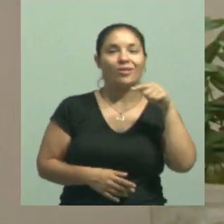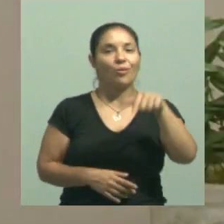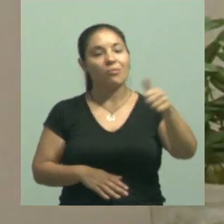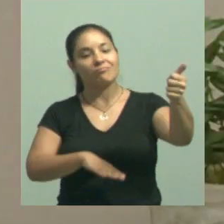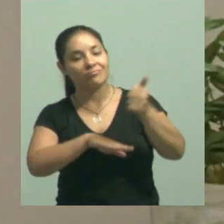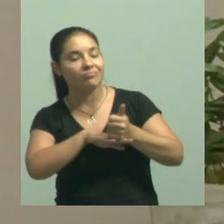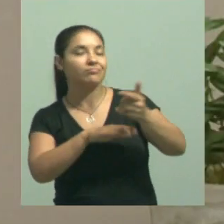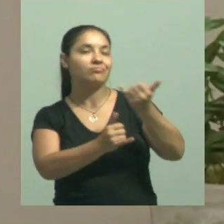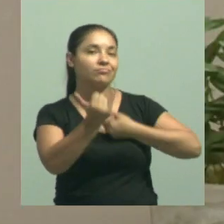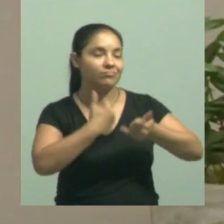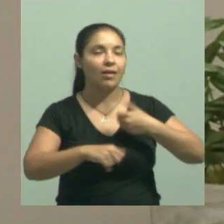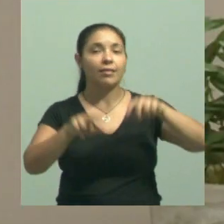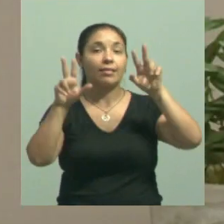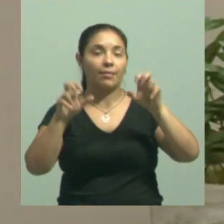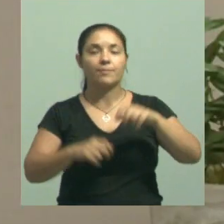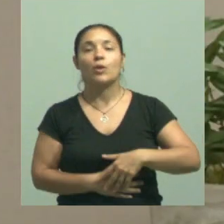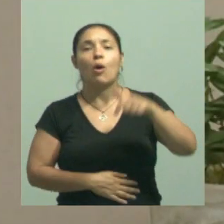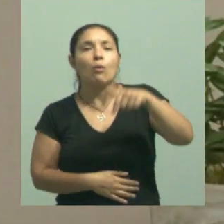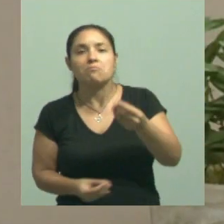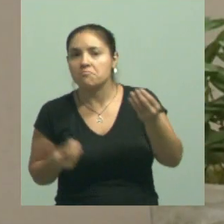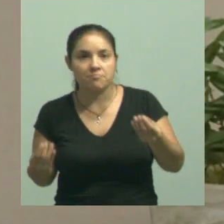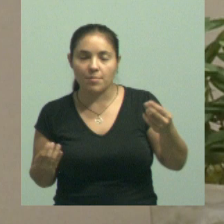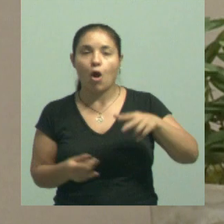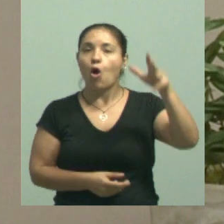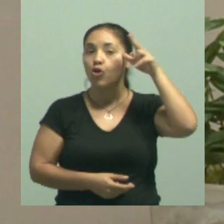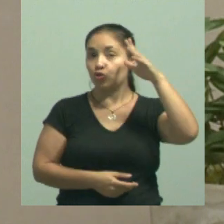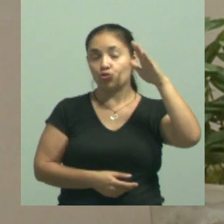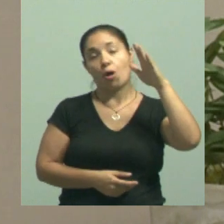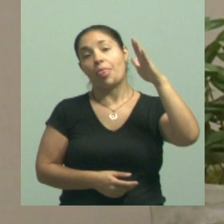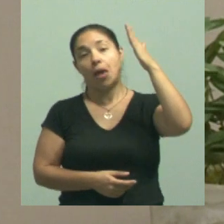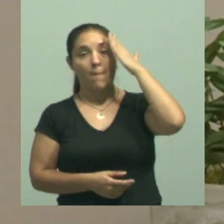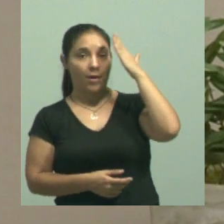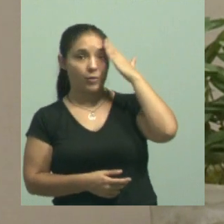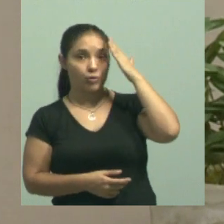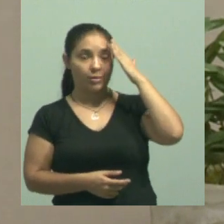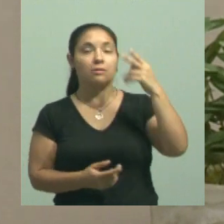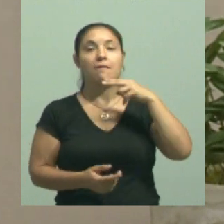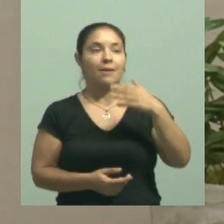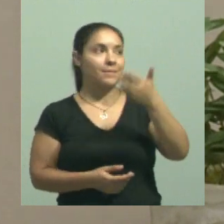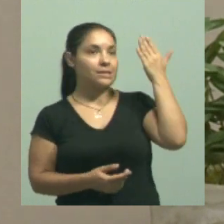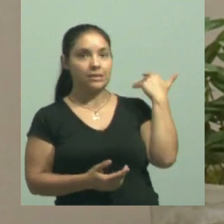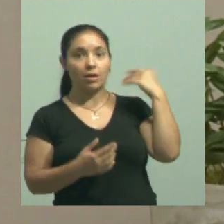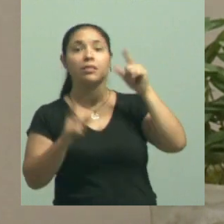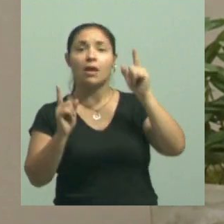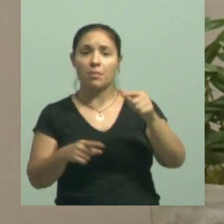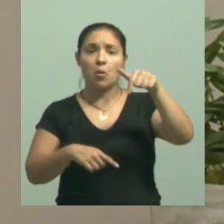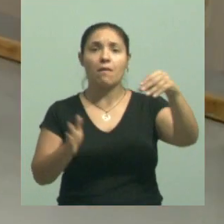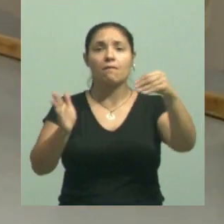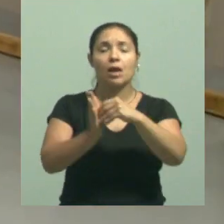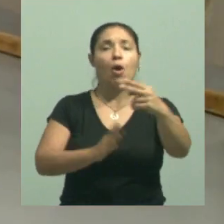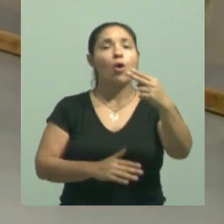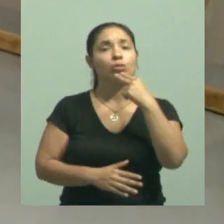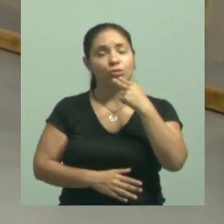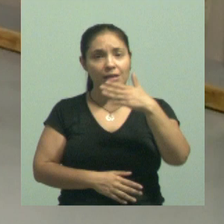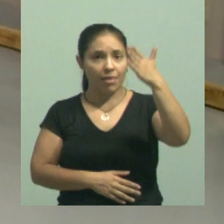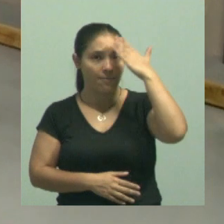nosotros. Hoy para hablar del 8M, que fue el viernes pasado, y además para hablar de este 11 de marzo, que también tiene un significado especial porque es